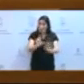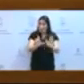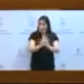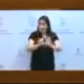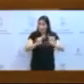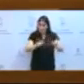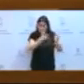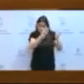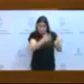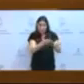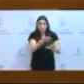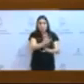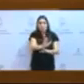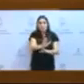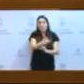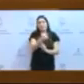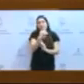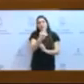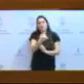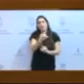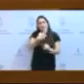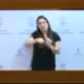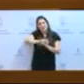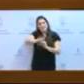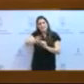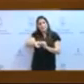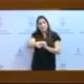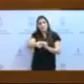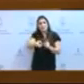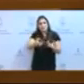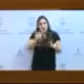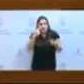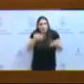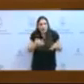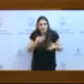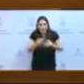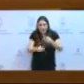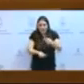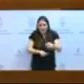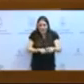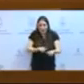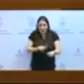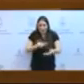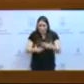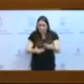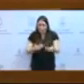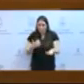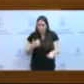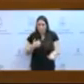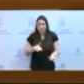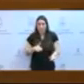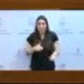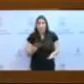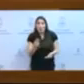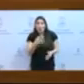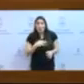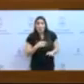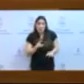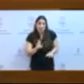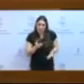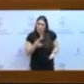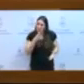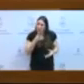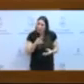hace es hablar de una serie de cuestiones que ya se están realizando. Podrían realizarse mejor, pero ya se están realizando. Porque,